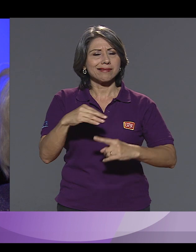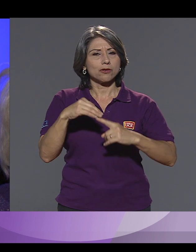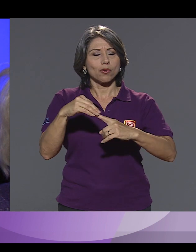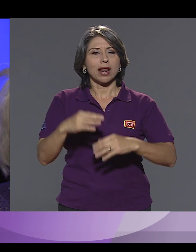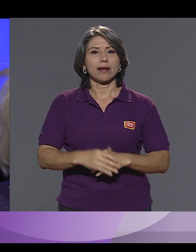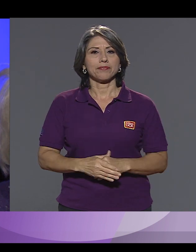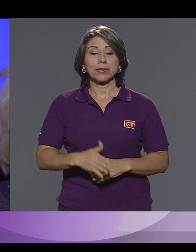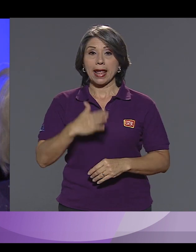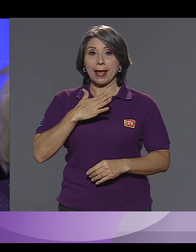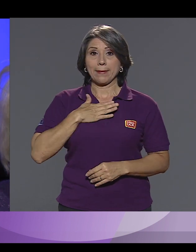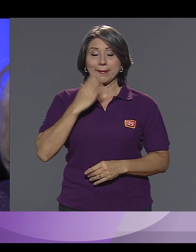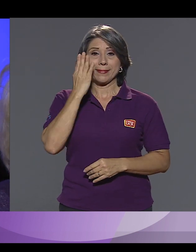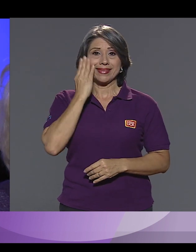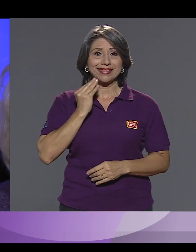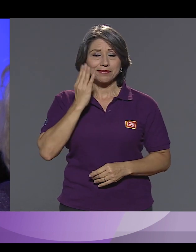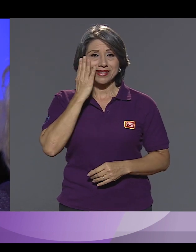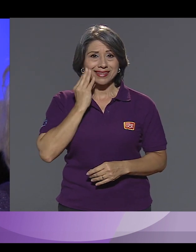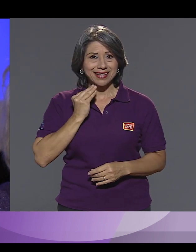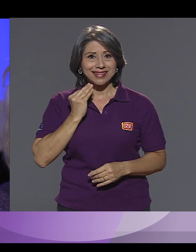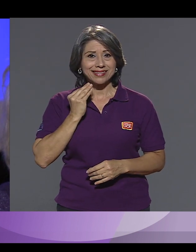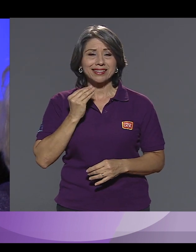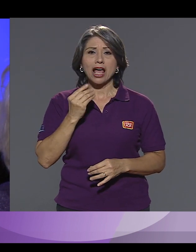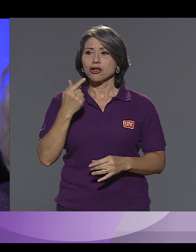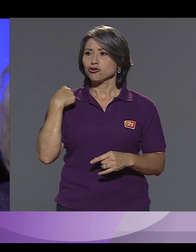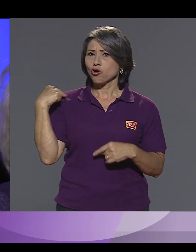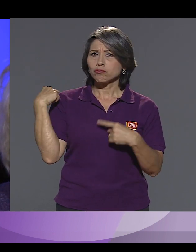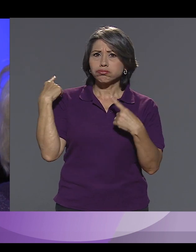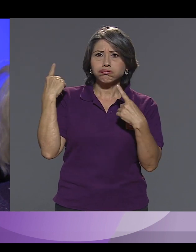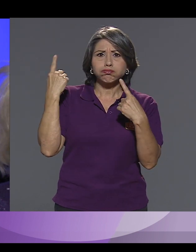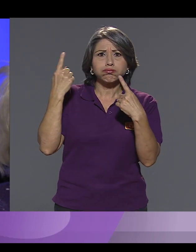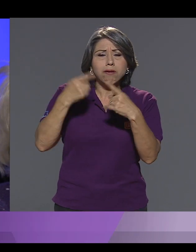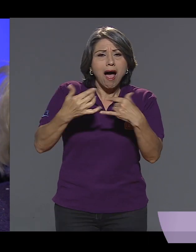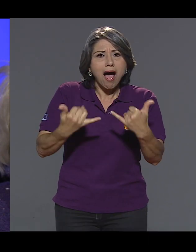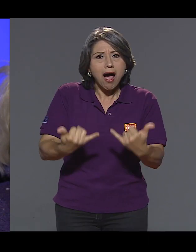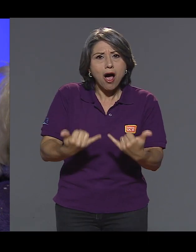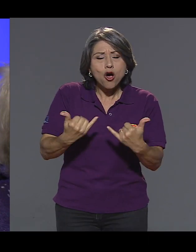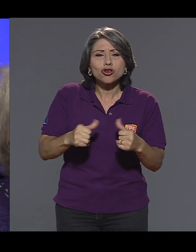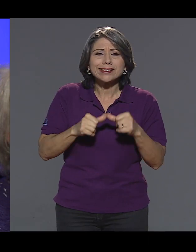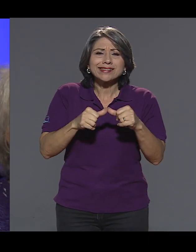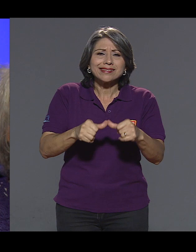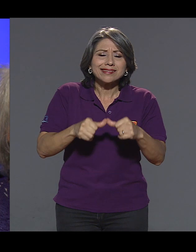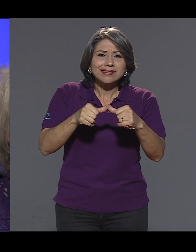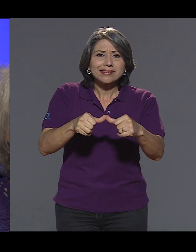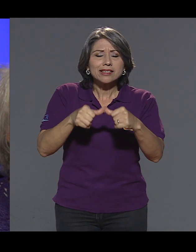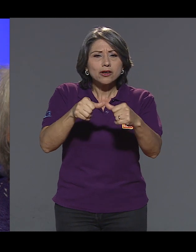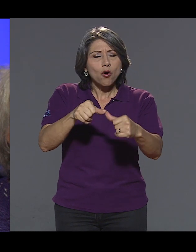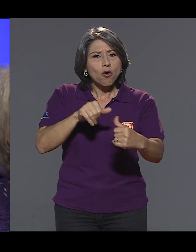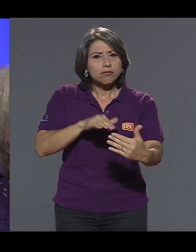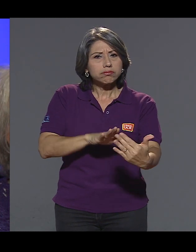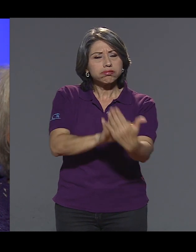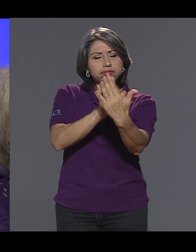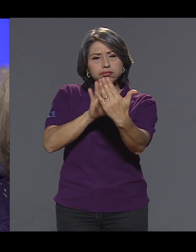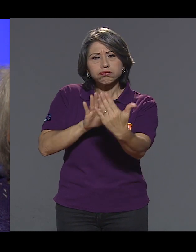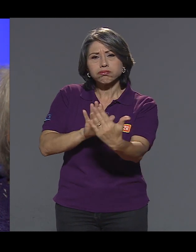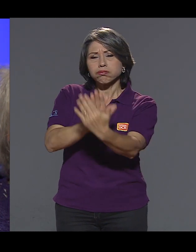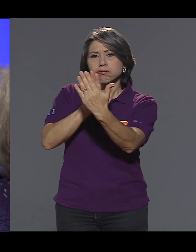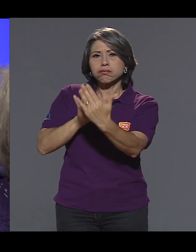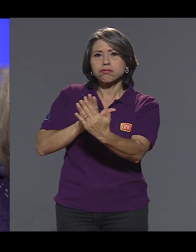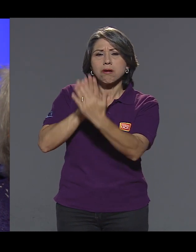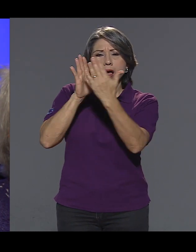En mi experiencia, sigo hasta el día de hoy enfrentándome a que las personas